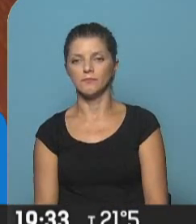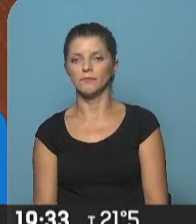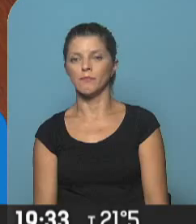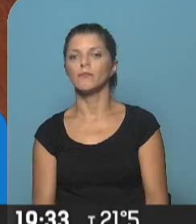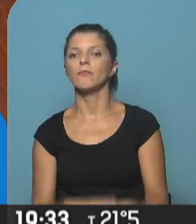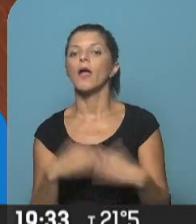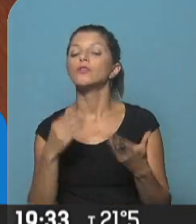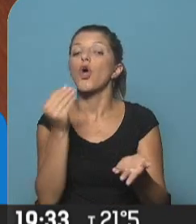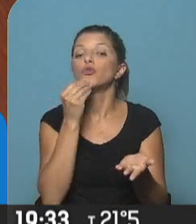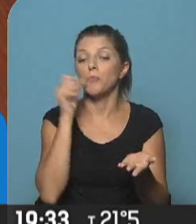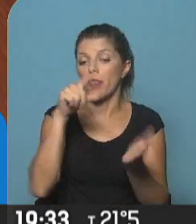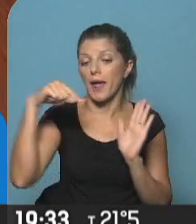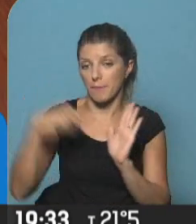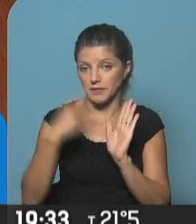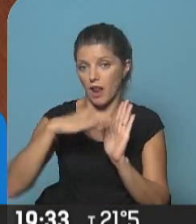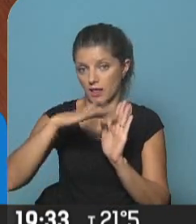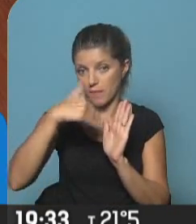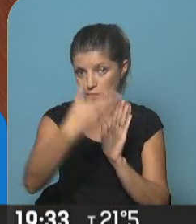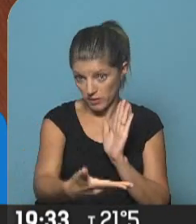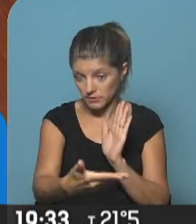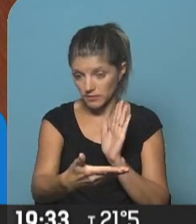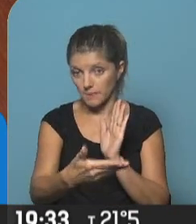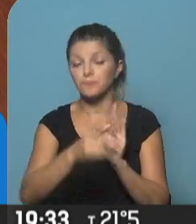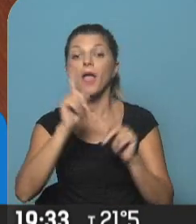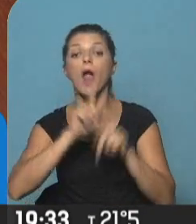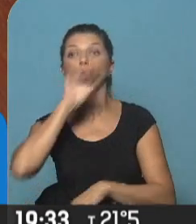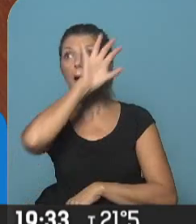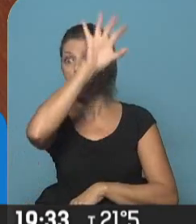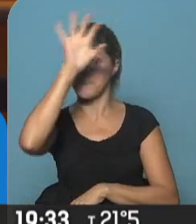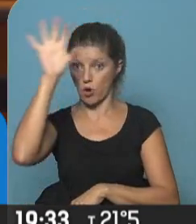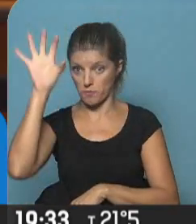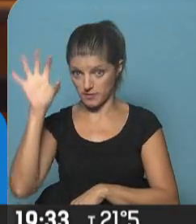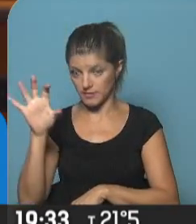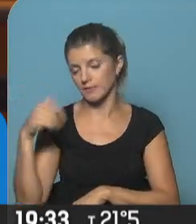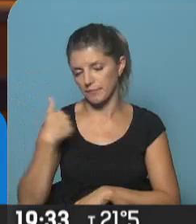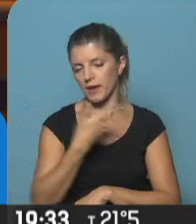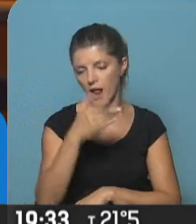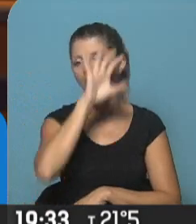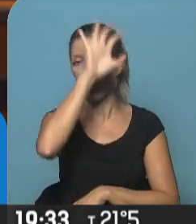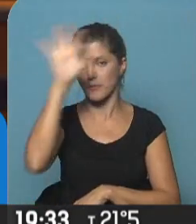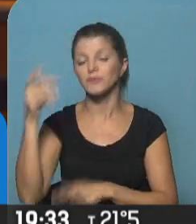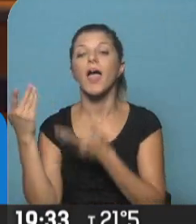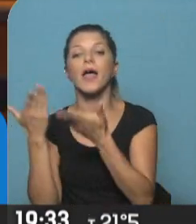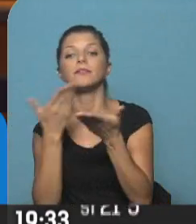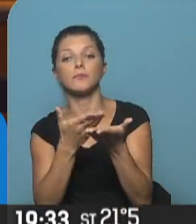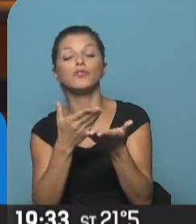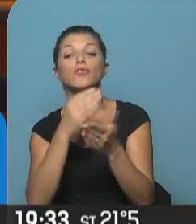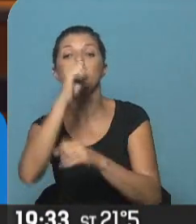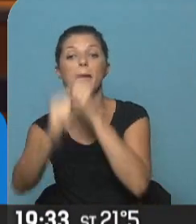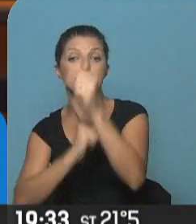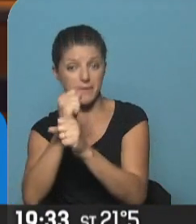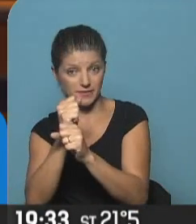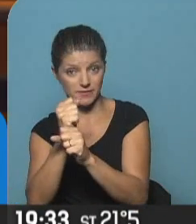los consumos en la capital y en el conurbano. En muchas provincias, en casi todas las provincias, los servicios están prestados por empresas que están